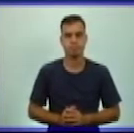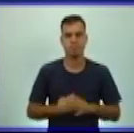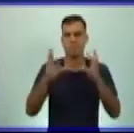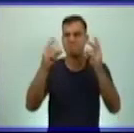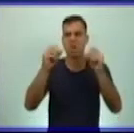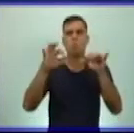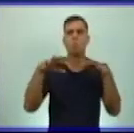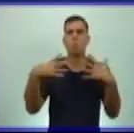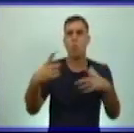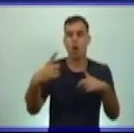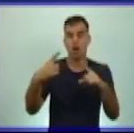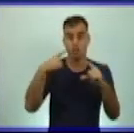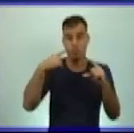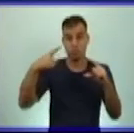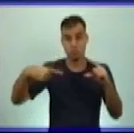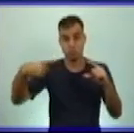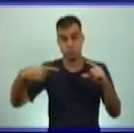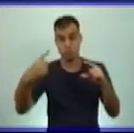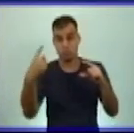inducida?